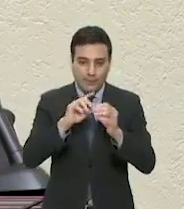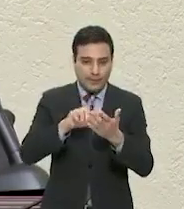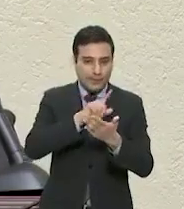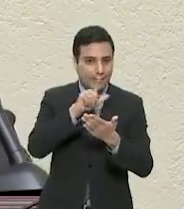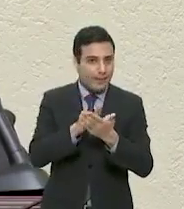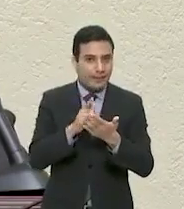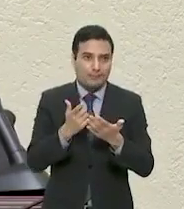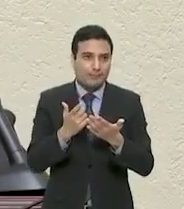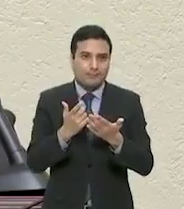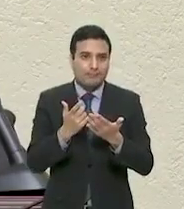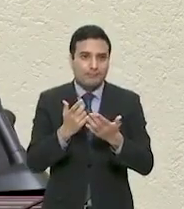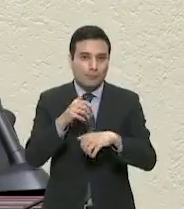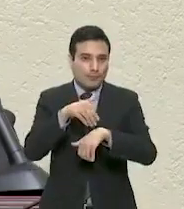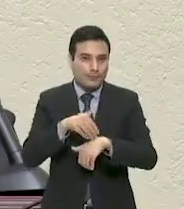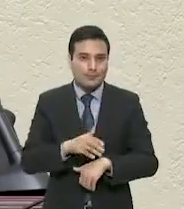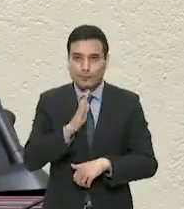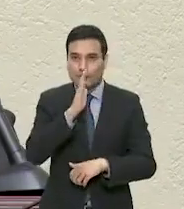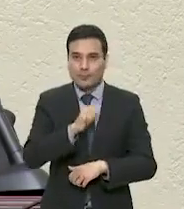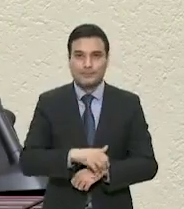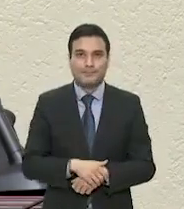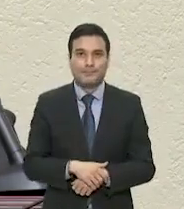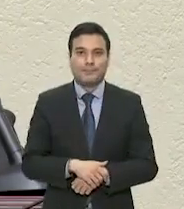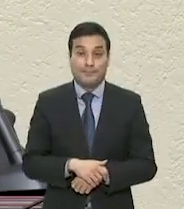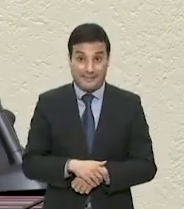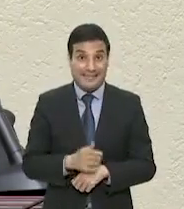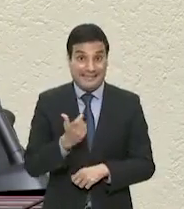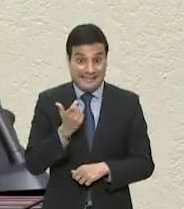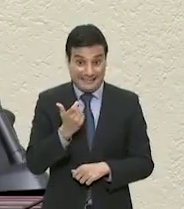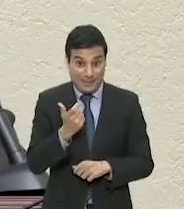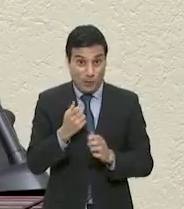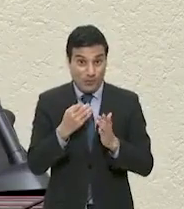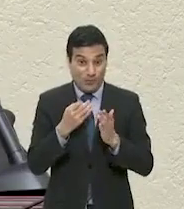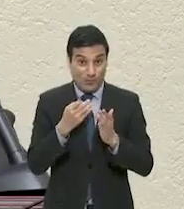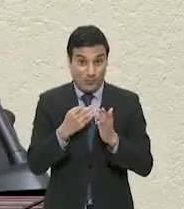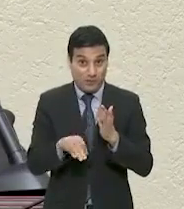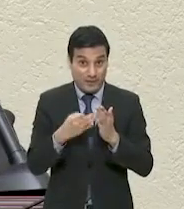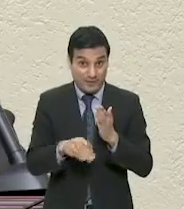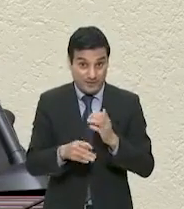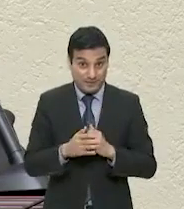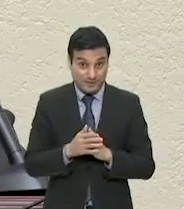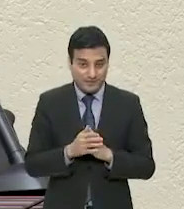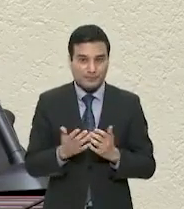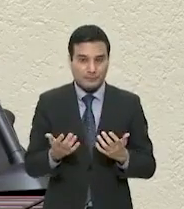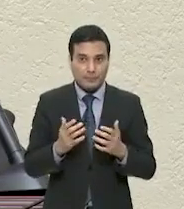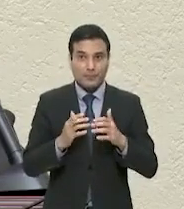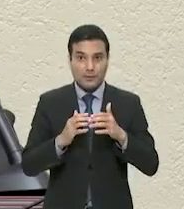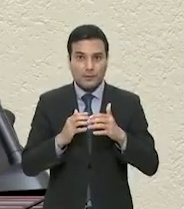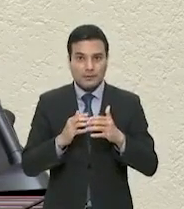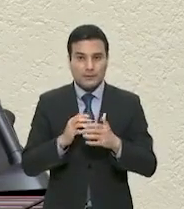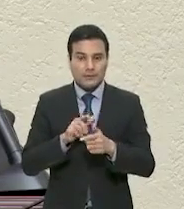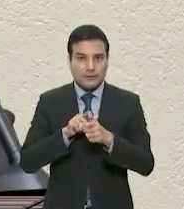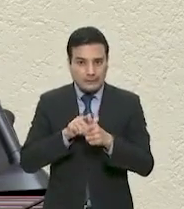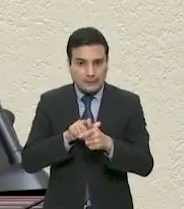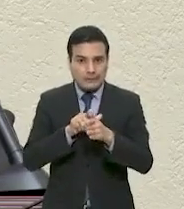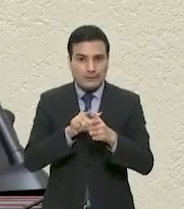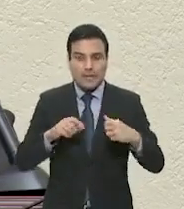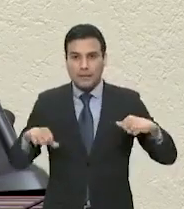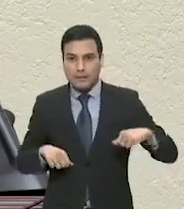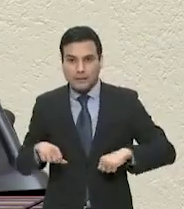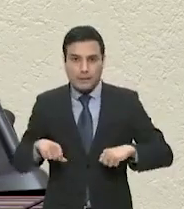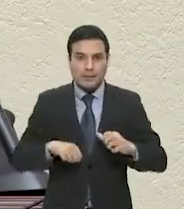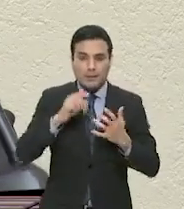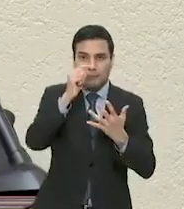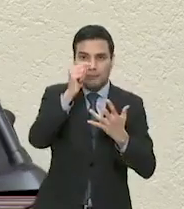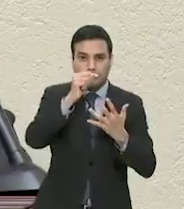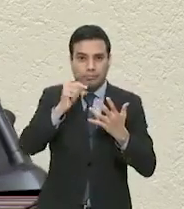déficit de dos mil 327 millones de pesos y la imposibilidad de avanzar en las actividades que implica un proceso de revocación de